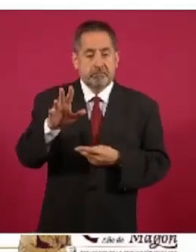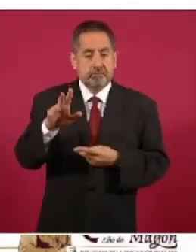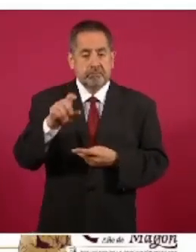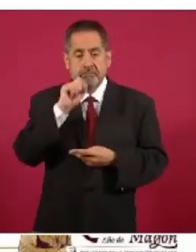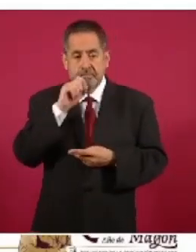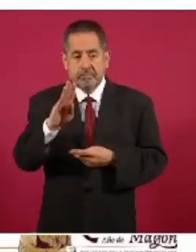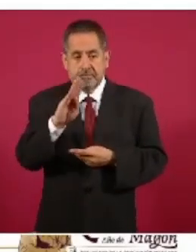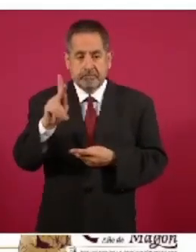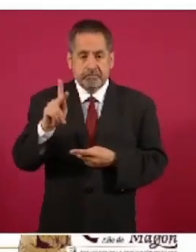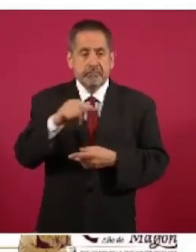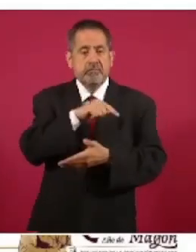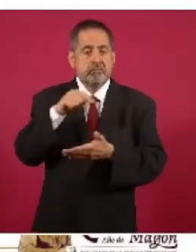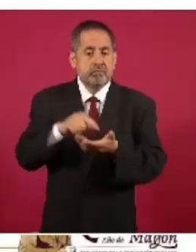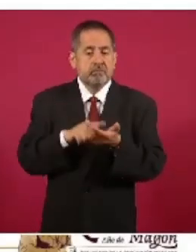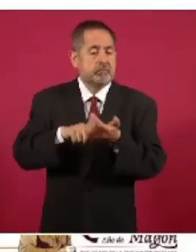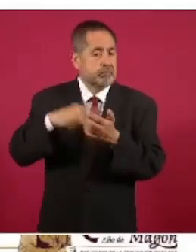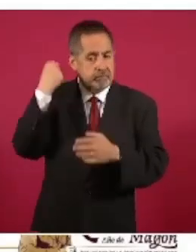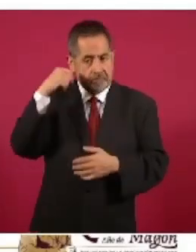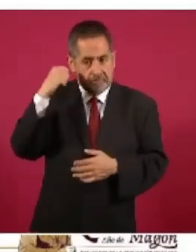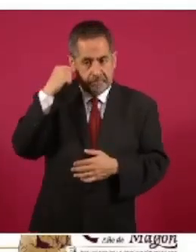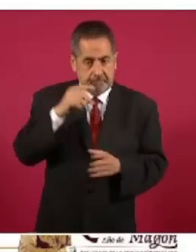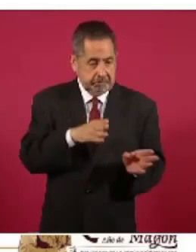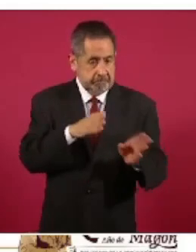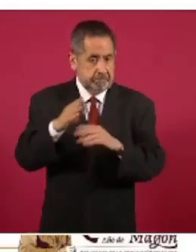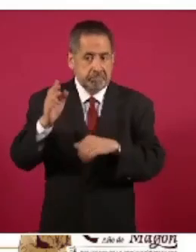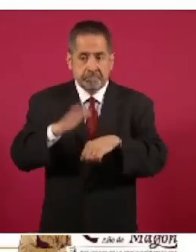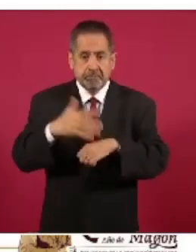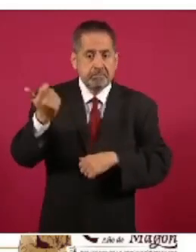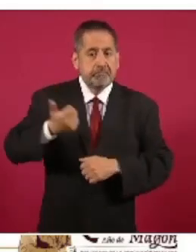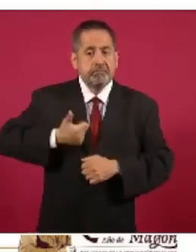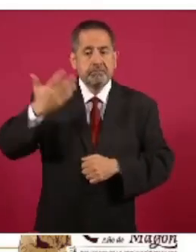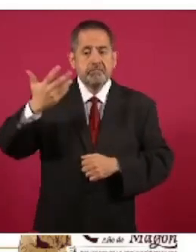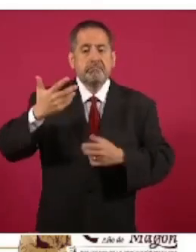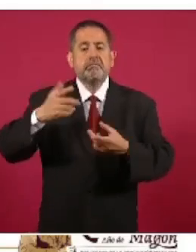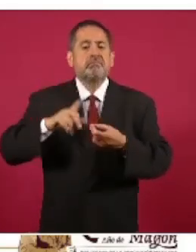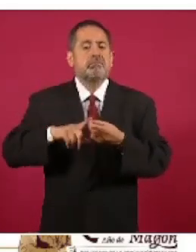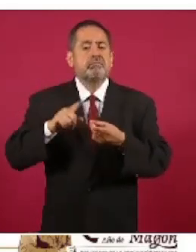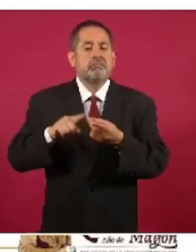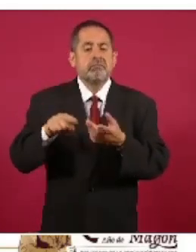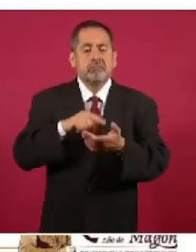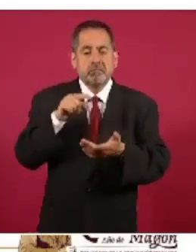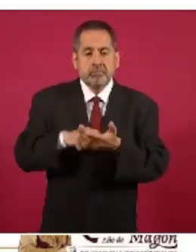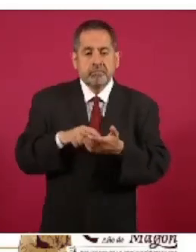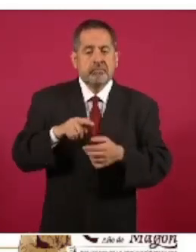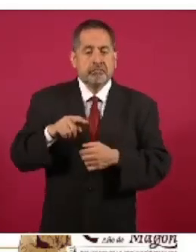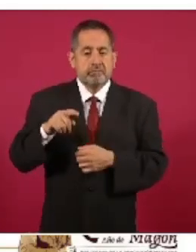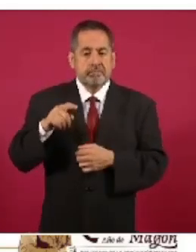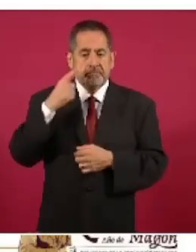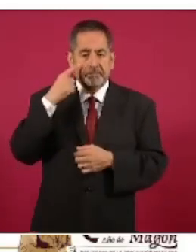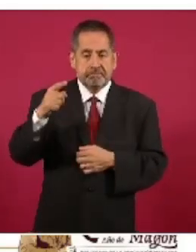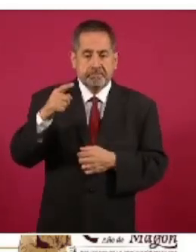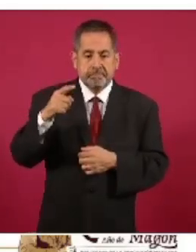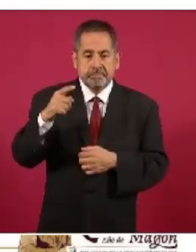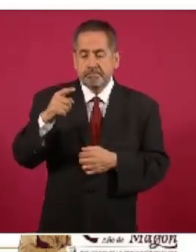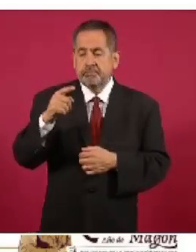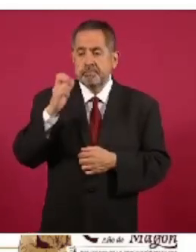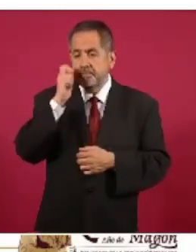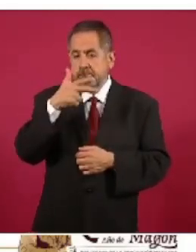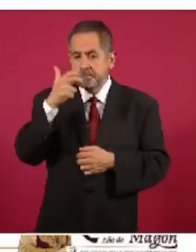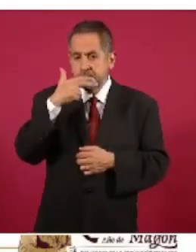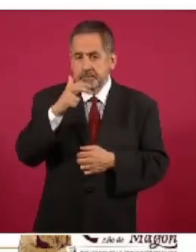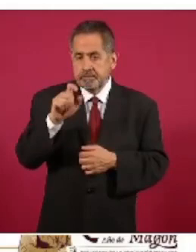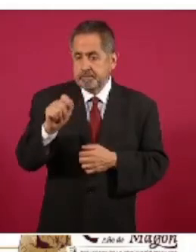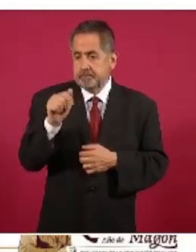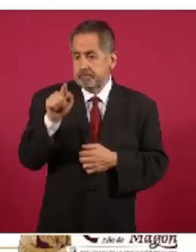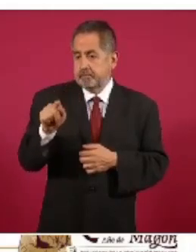BP en Centro Tabasco. Las más caras, 26 pesos con 99 centavos de Winstar en Cuauhtémoc, Chihuahua,